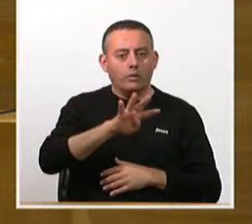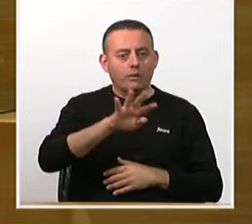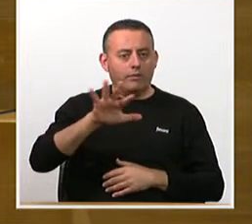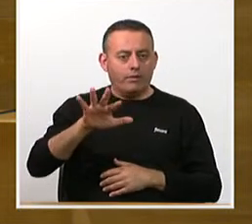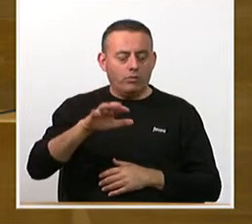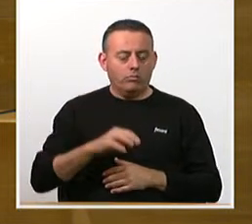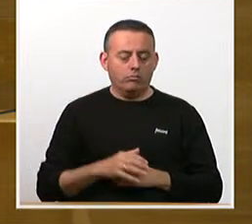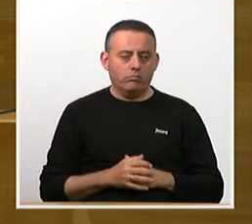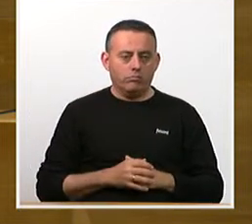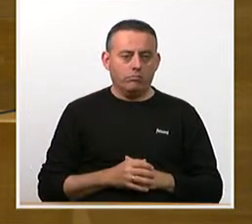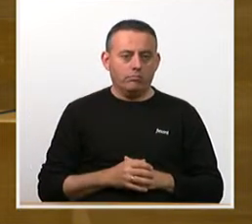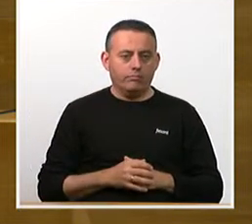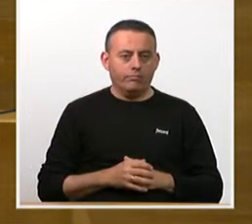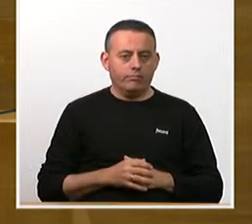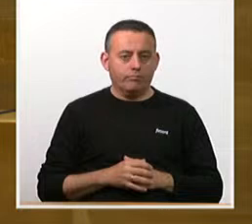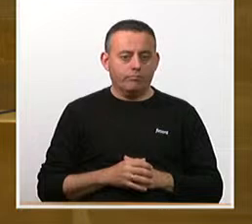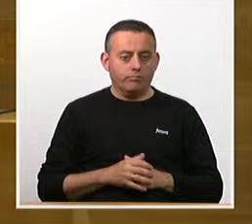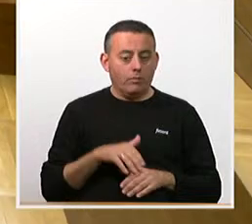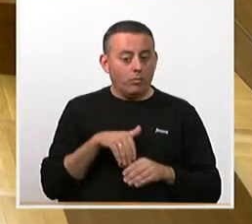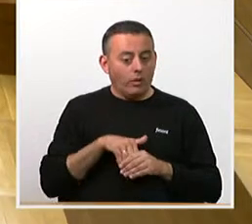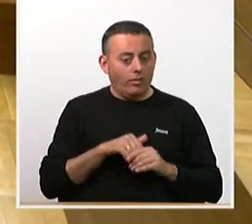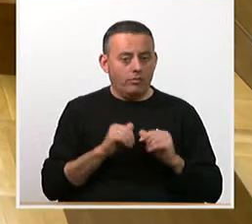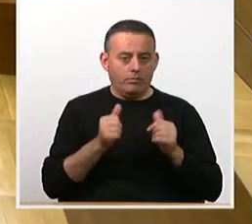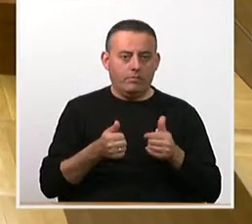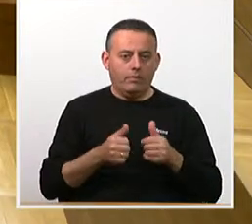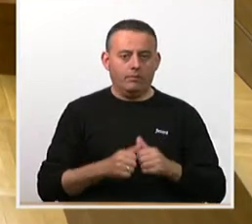12945 comienza la